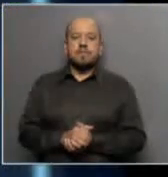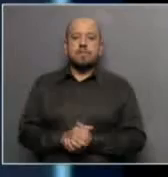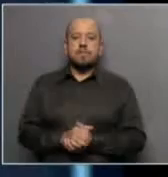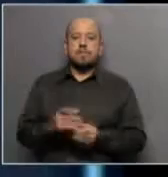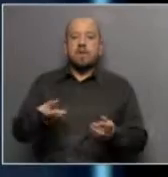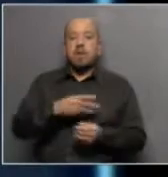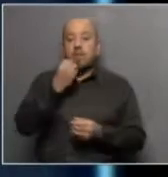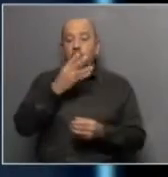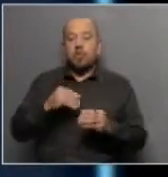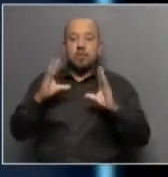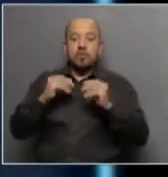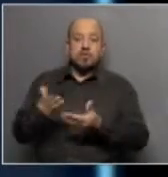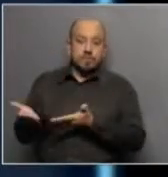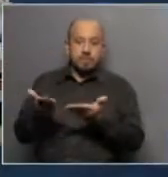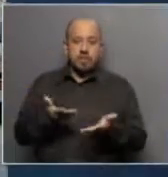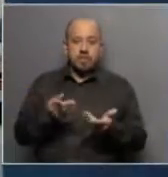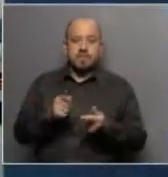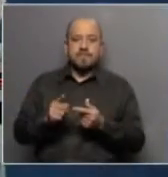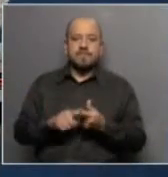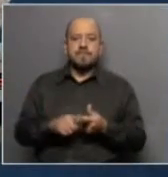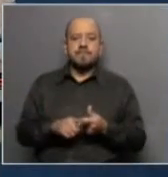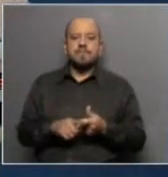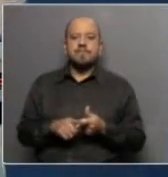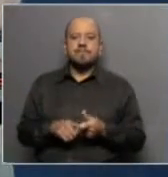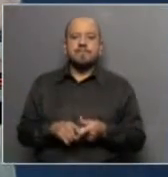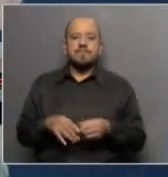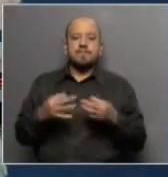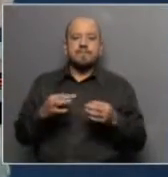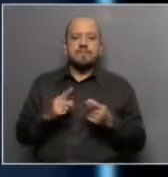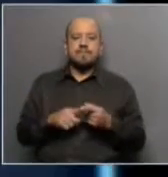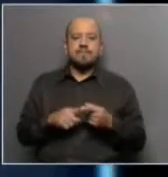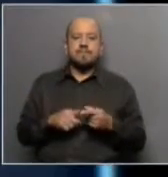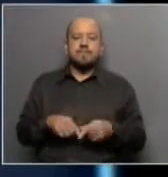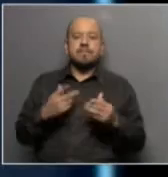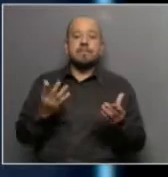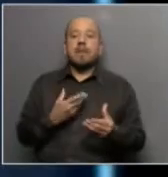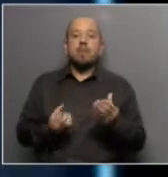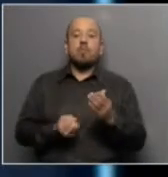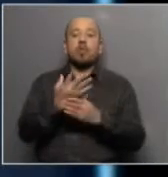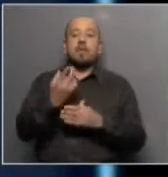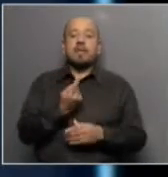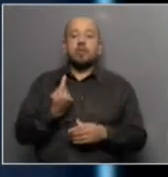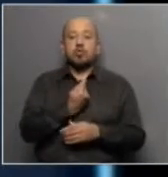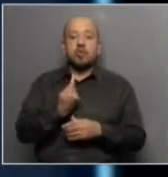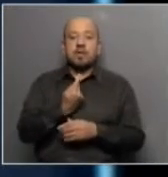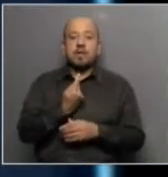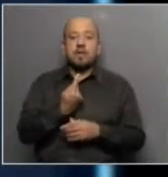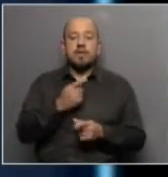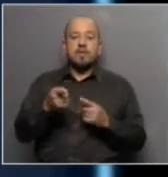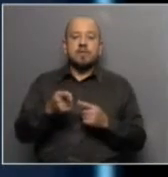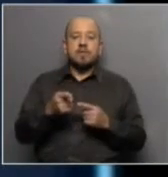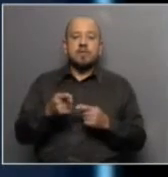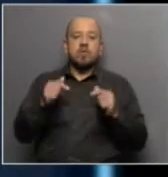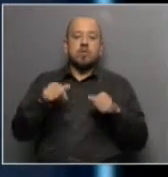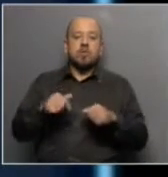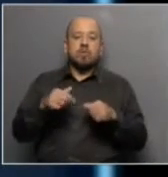Muy buenas noches. Bienvenidos a La Letra Chica. Bienvenida, Denise. ¿Qué tal? Buenas noches. ¿Todo bien? Bien, de bien. La moderna soledad, decía el Indio Solari sobre el final del tape. Y hoy